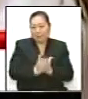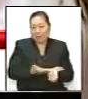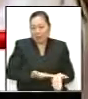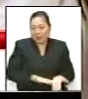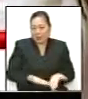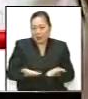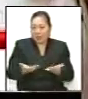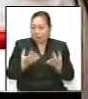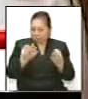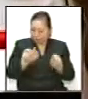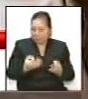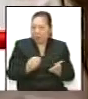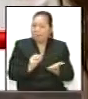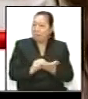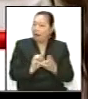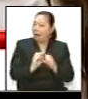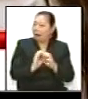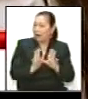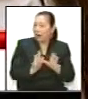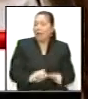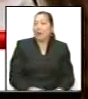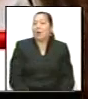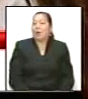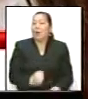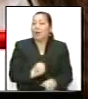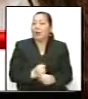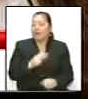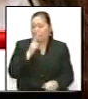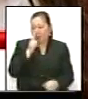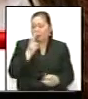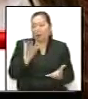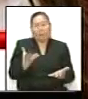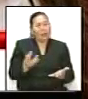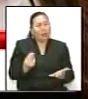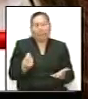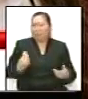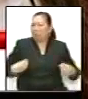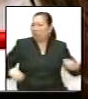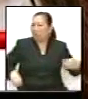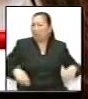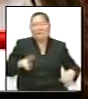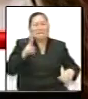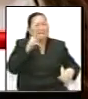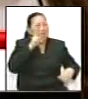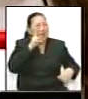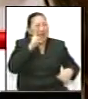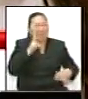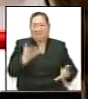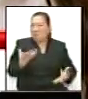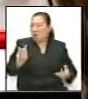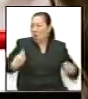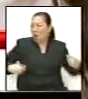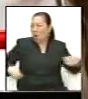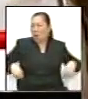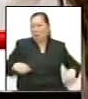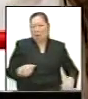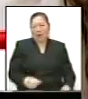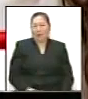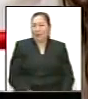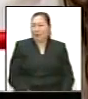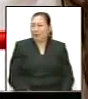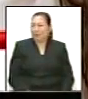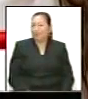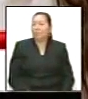un equipo transparente y que quiera trabajar para el Perú y que no se rodee de sinvergüenzas que solamente hacen llevarse el dinero a